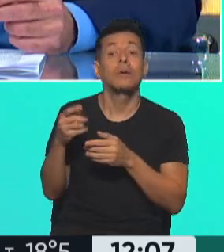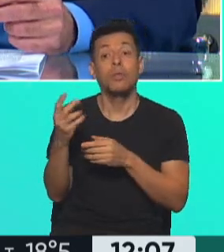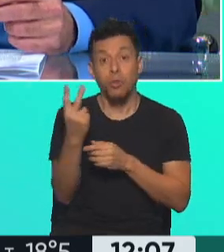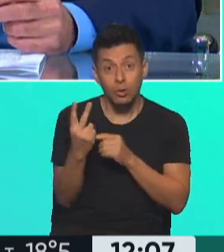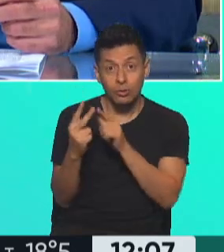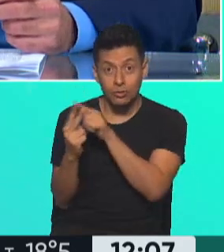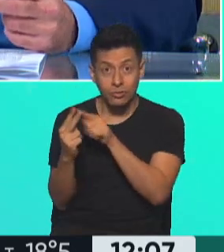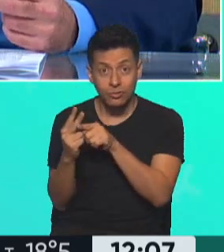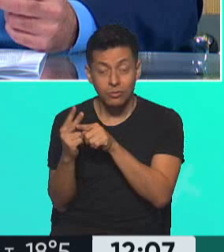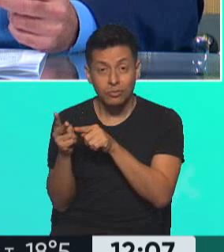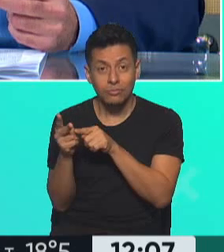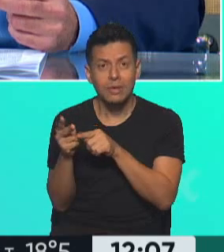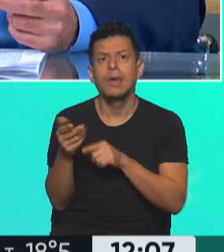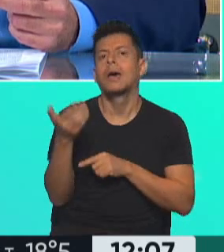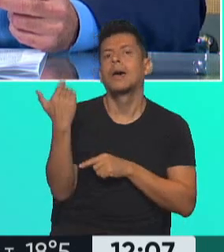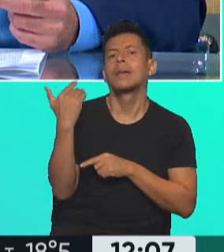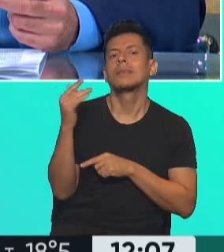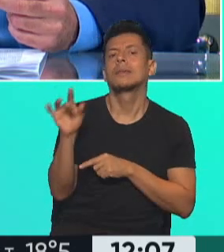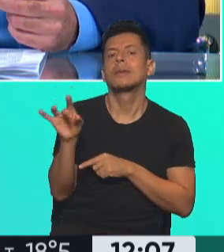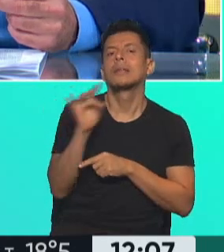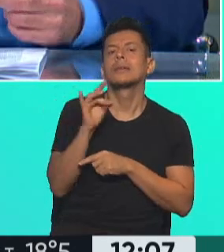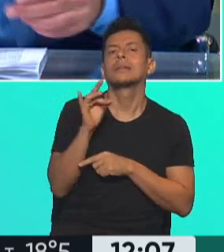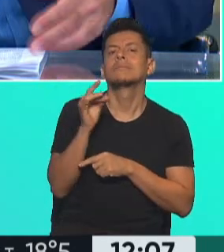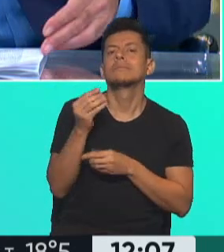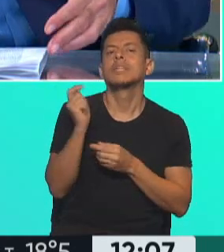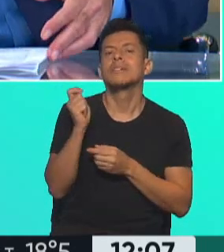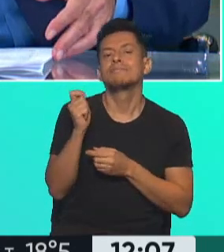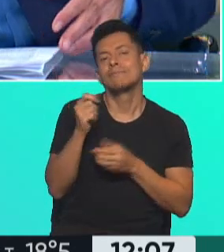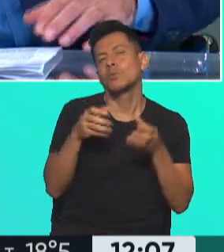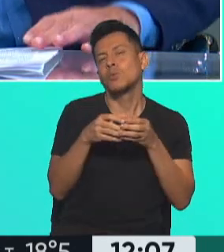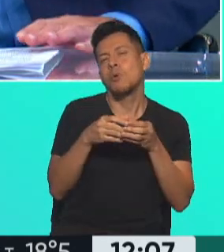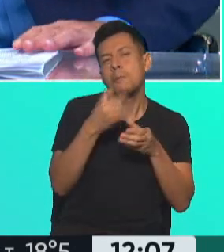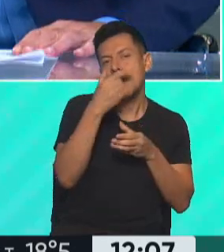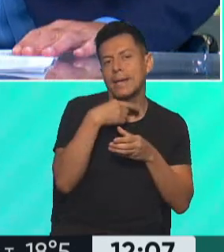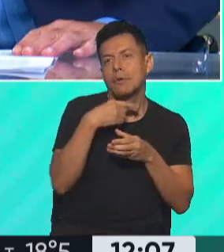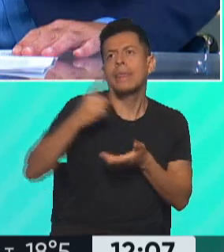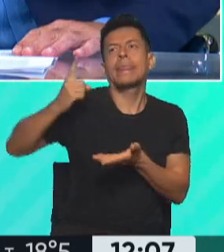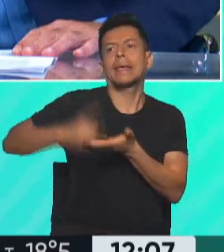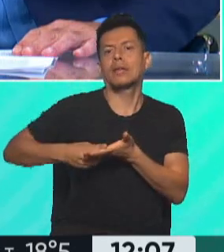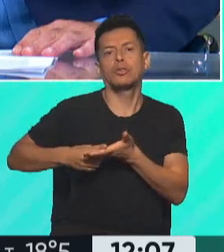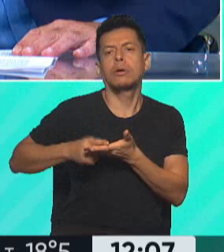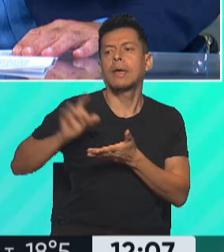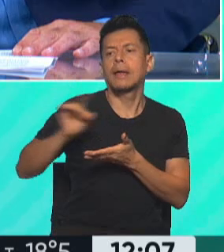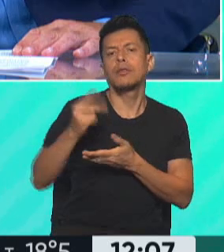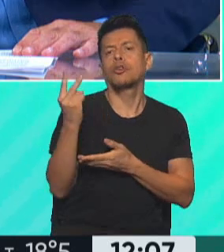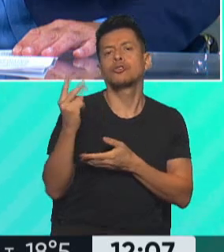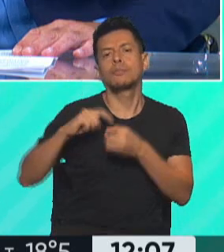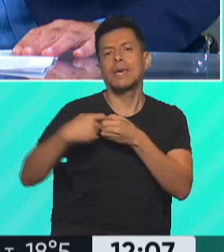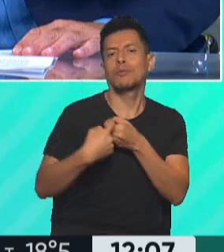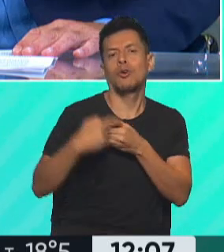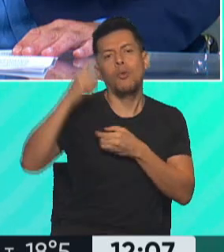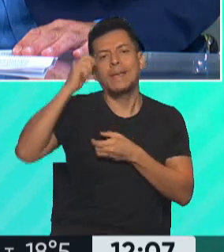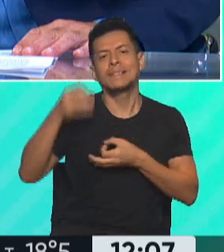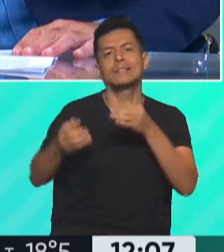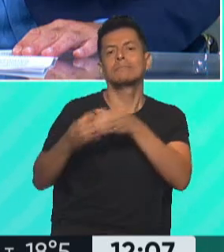ellas fueron designadas por el macrismo, por decreto. Fueron designadas siguiendo la